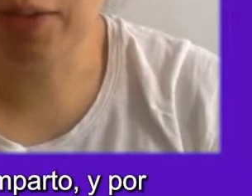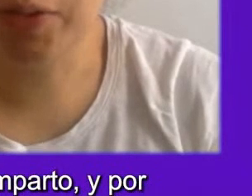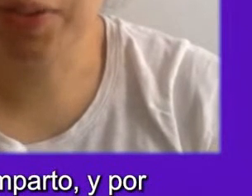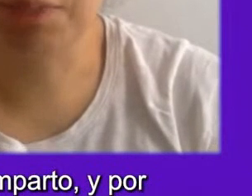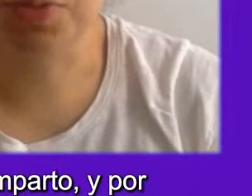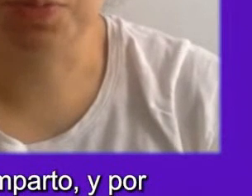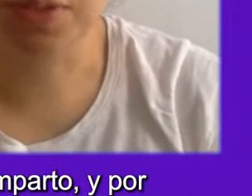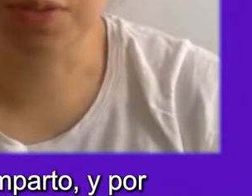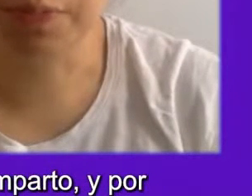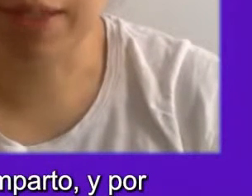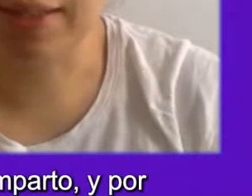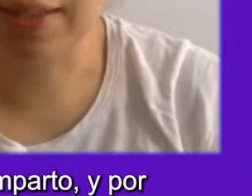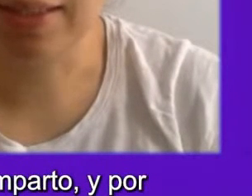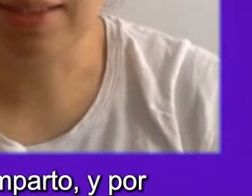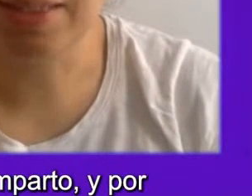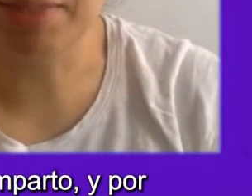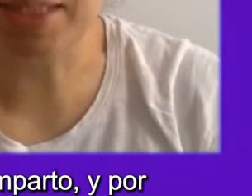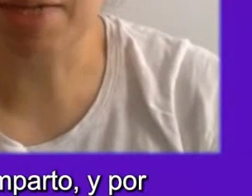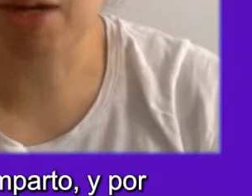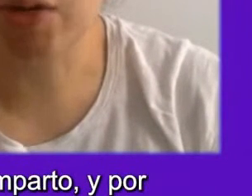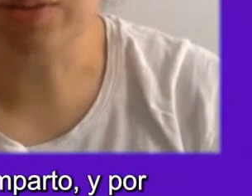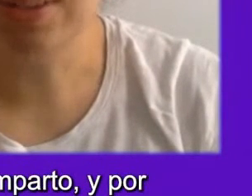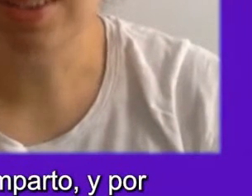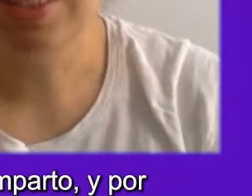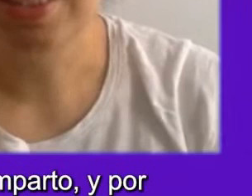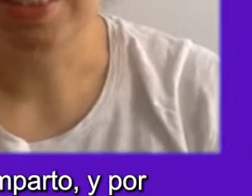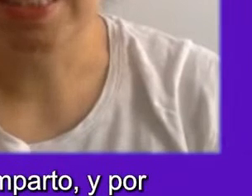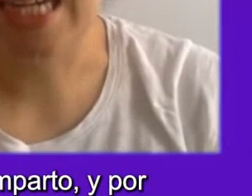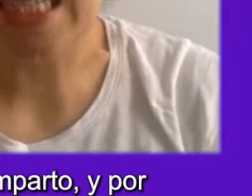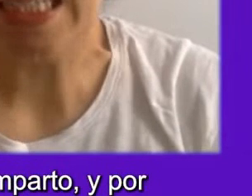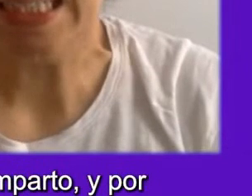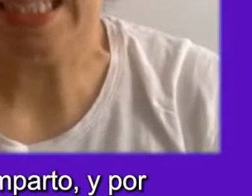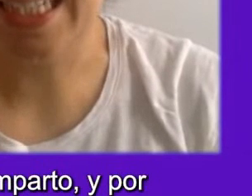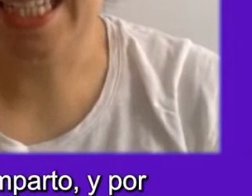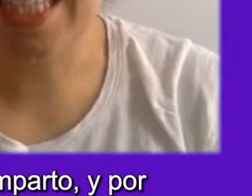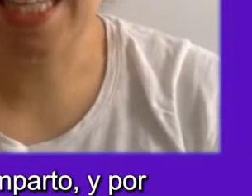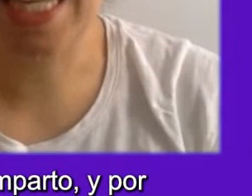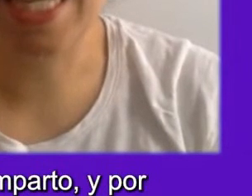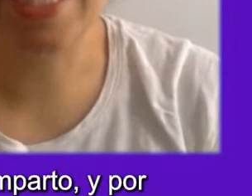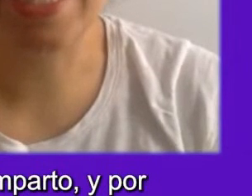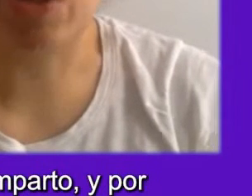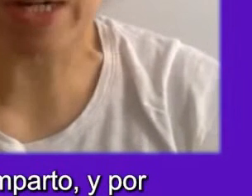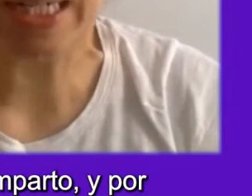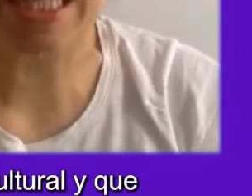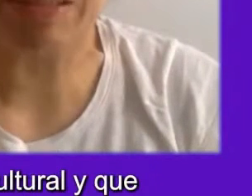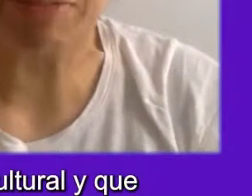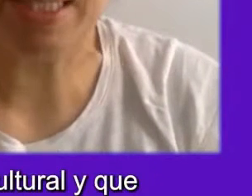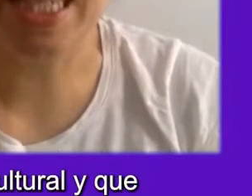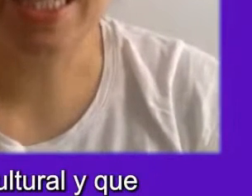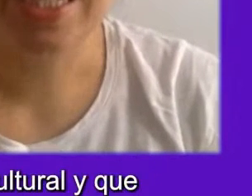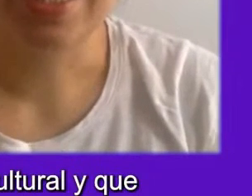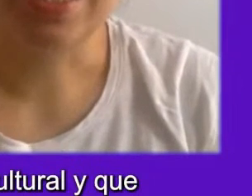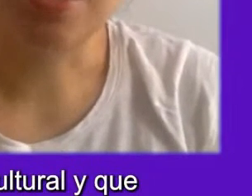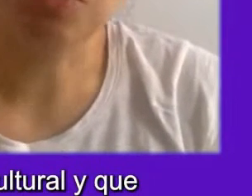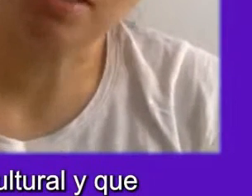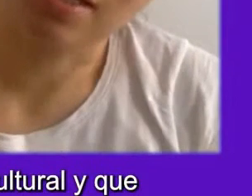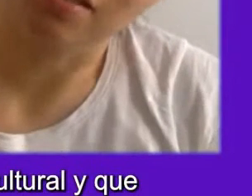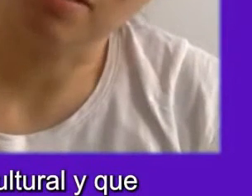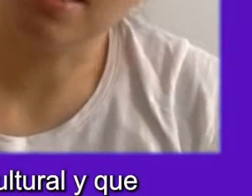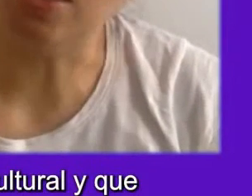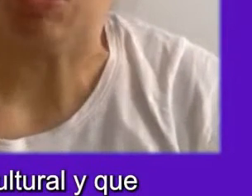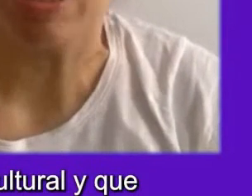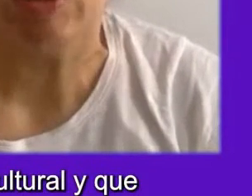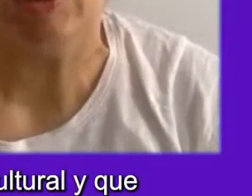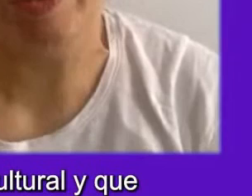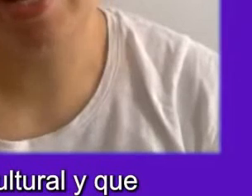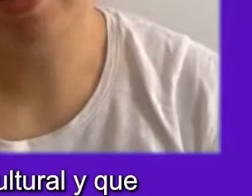les comparto y por supuesto parte de mi trabajo, ya que en esa delgada línea roja que divide la industria